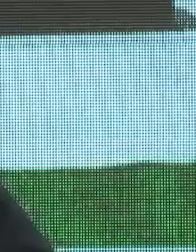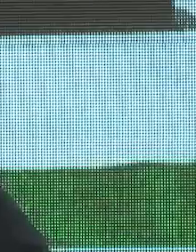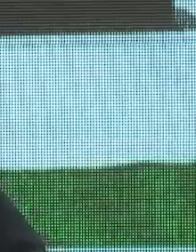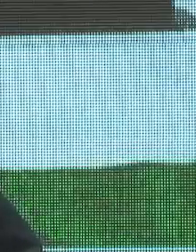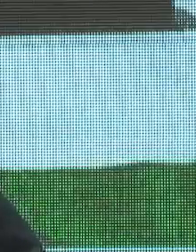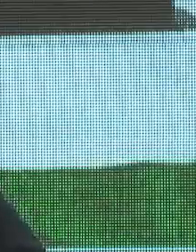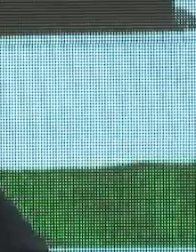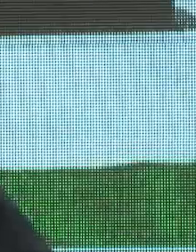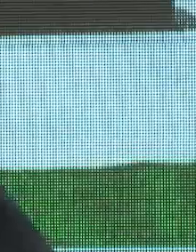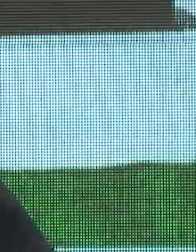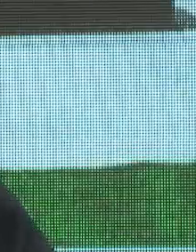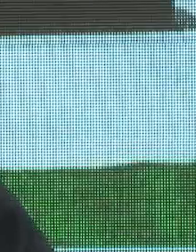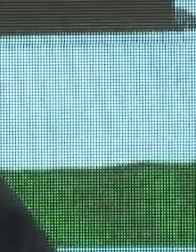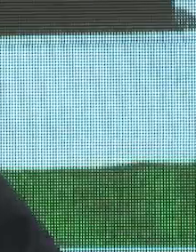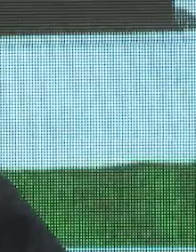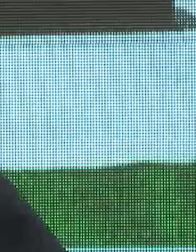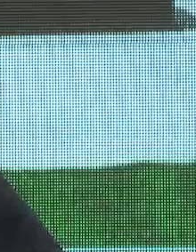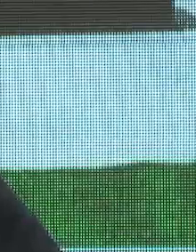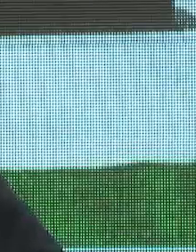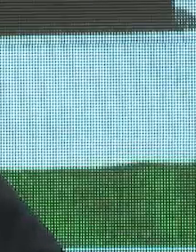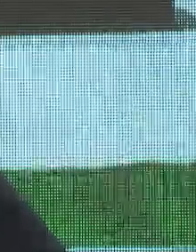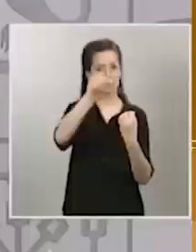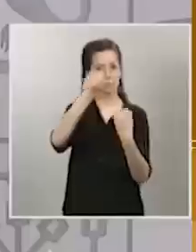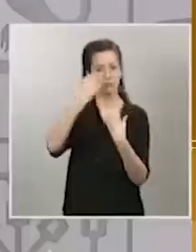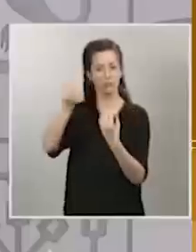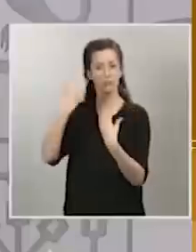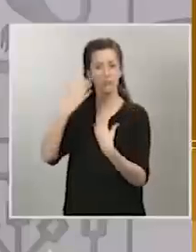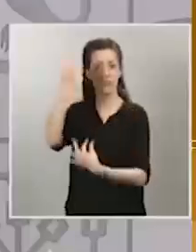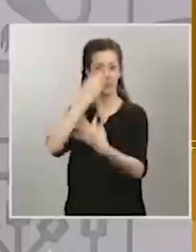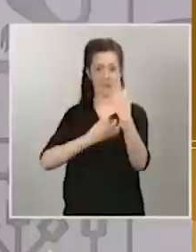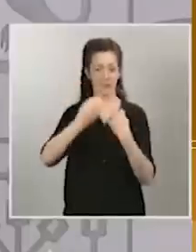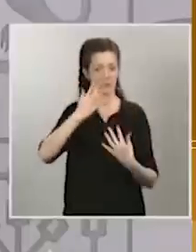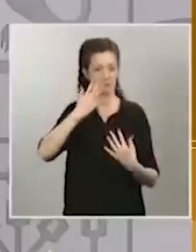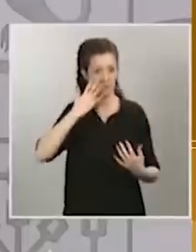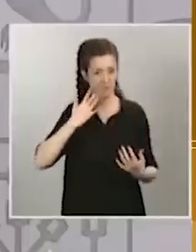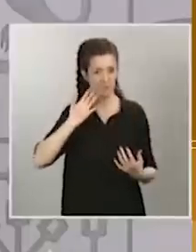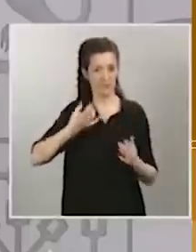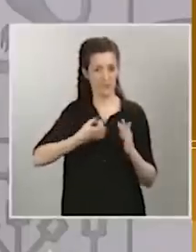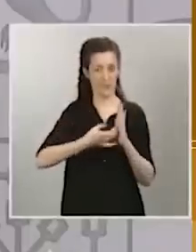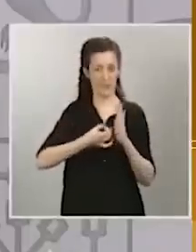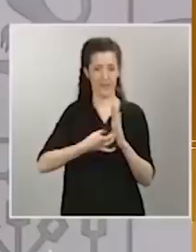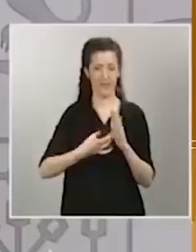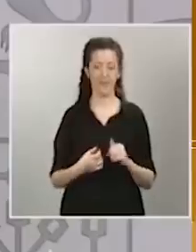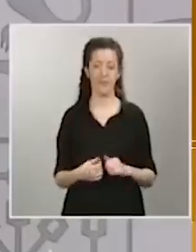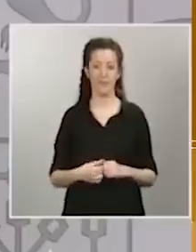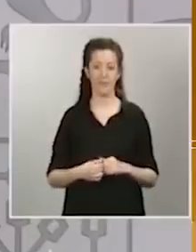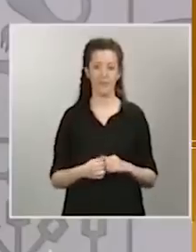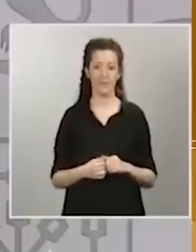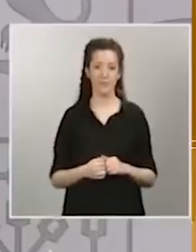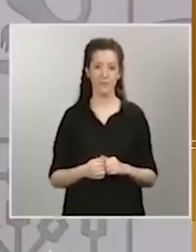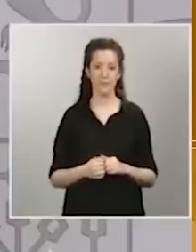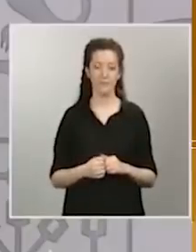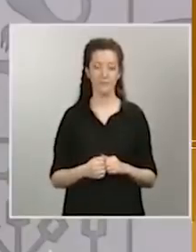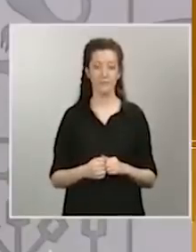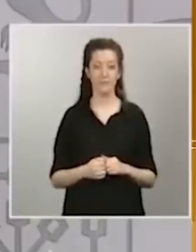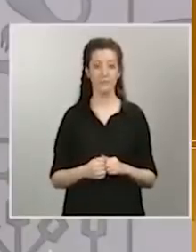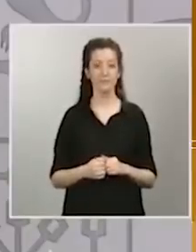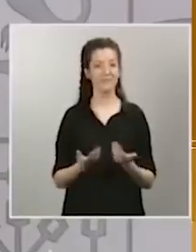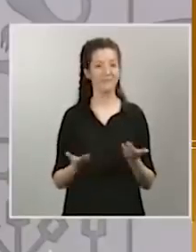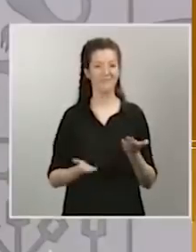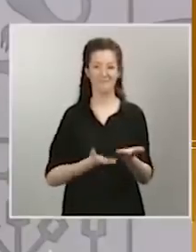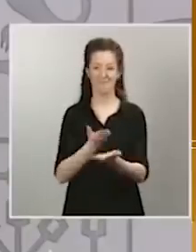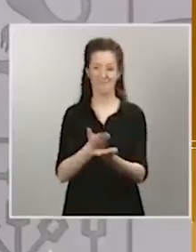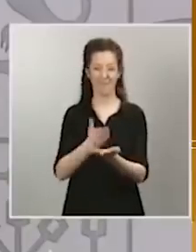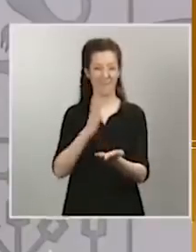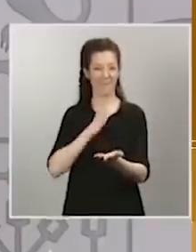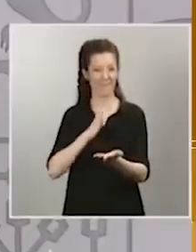crisis salvar vidas te preocupa esto seguimos haciendo un llamamiento en este sentido para que no se especule con